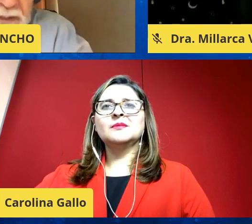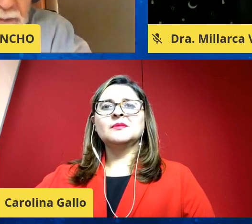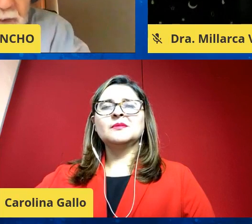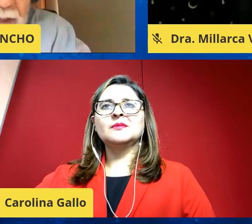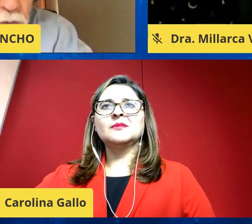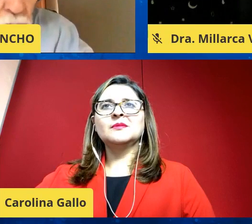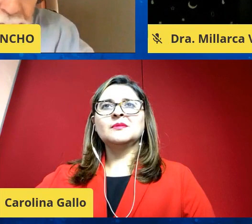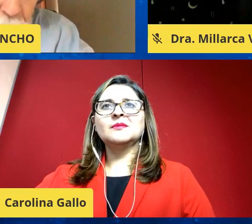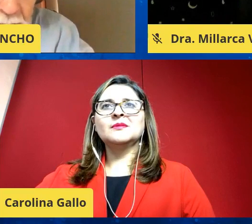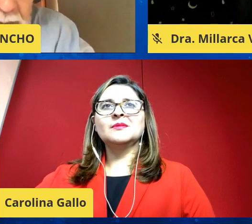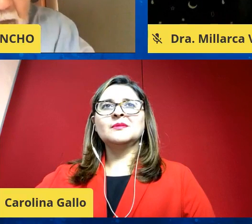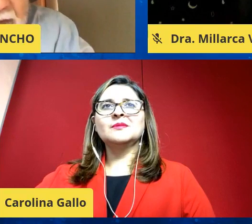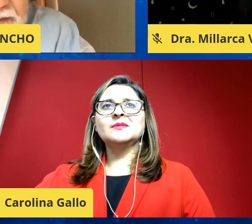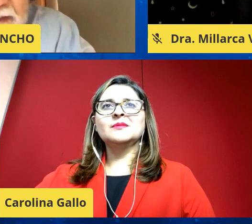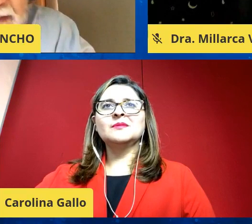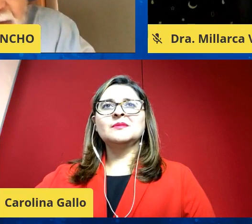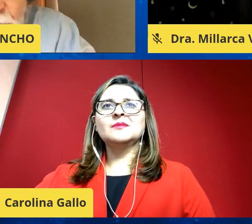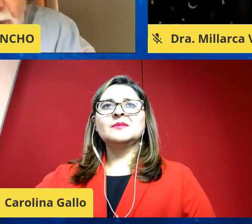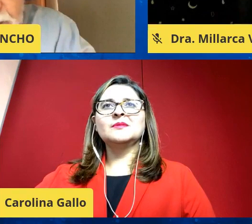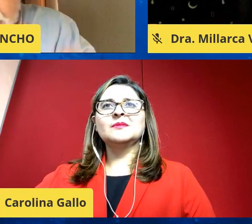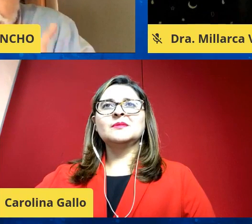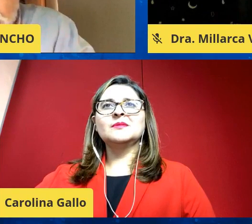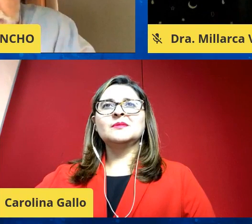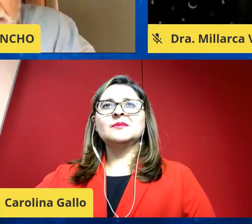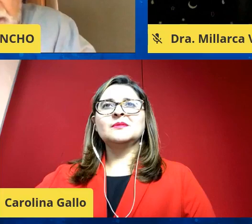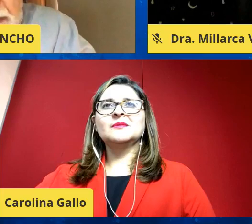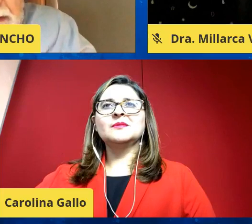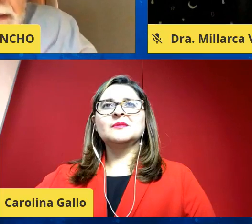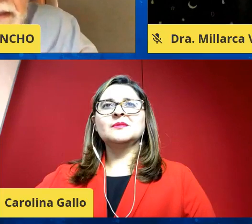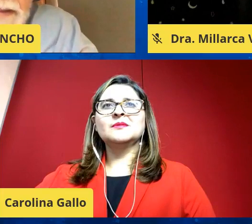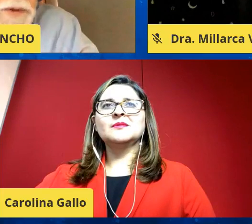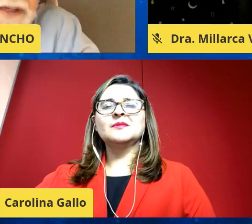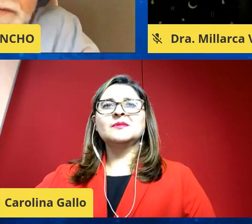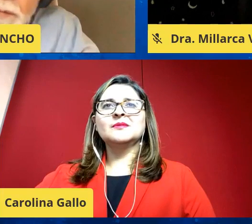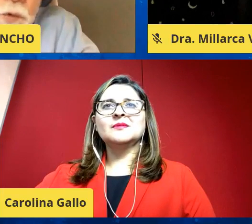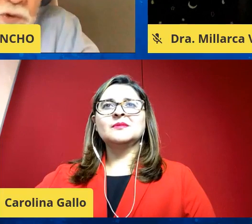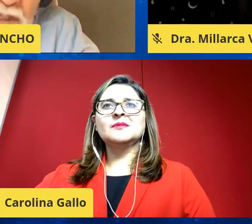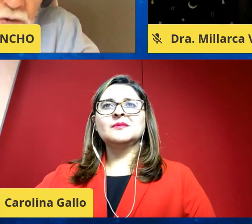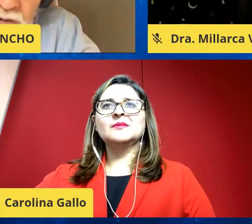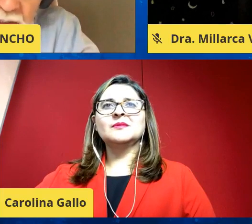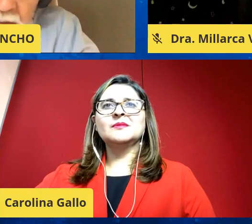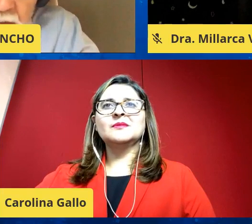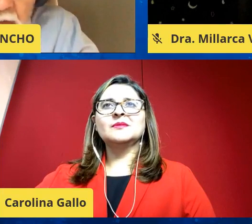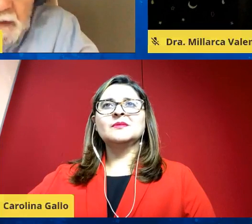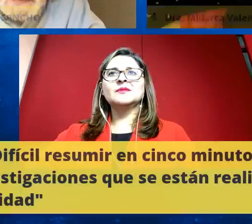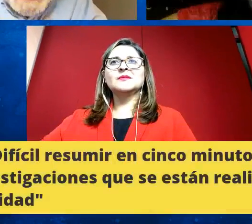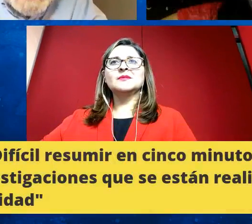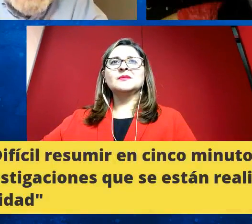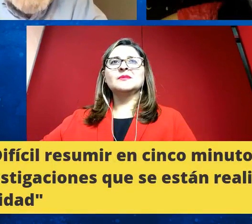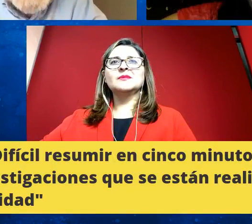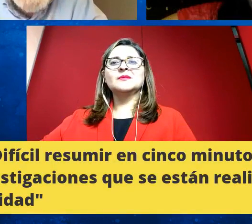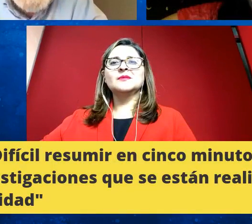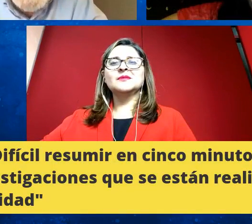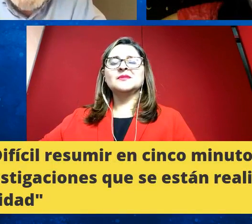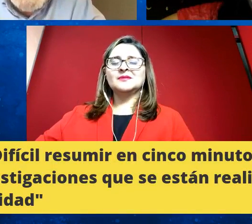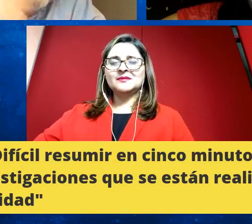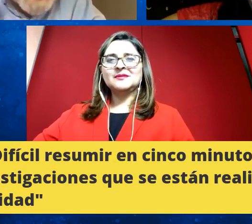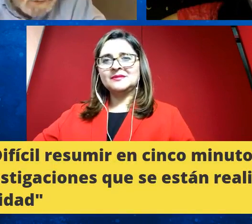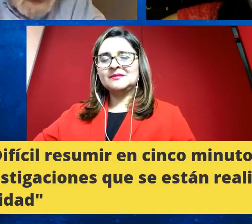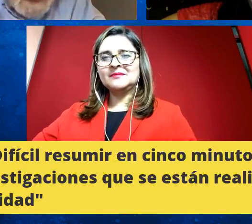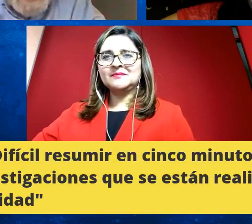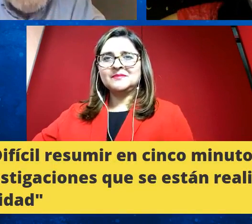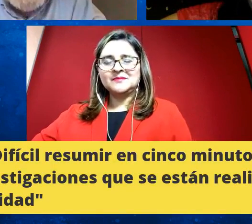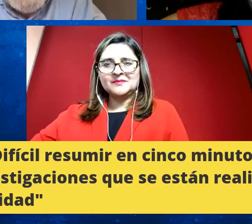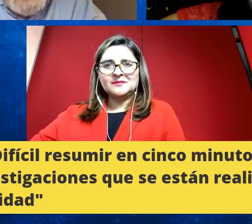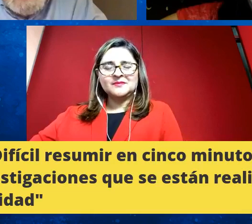después lo ratificaron con ALMA. Así que es una observación muy interesante. Después han habido muchas cosas entretenidas, interesantes, que se hacen